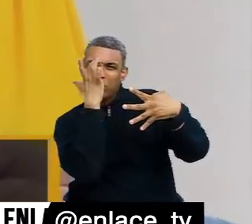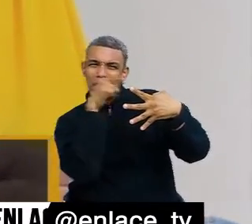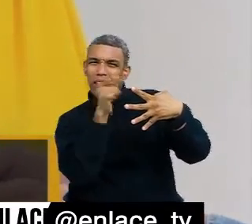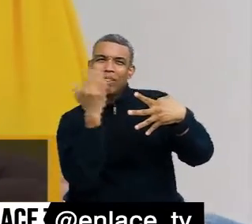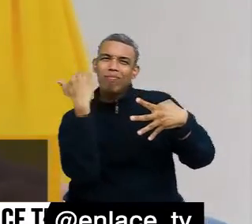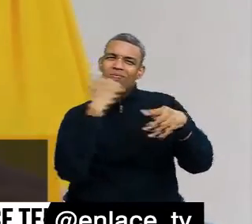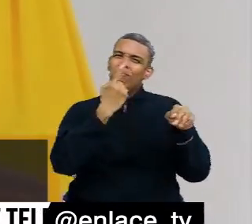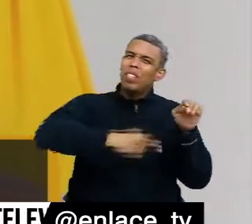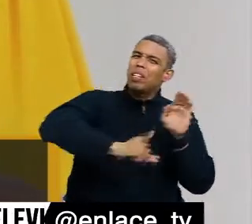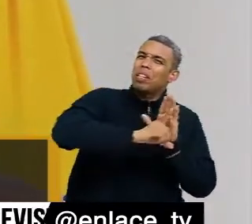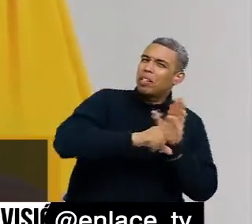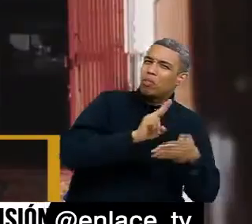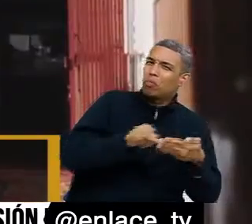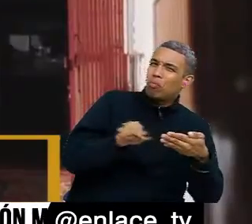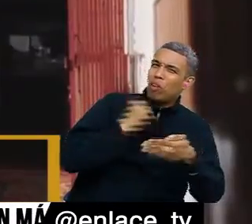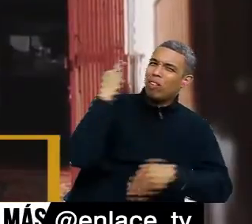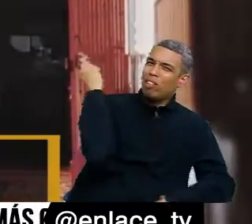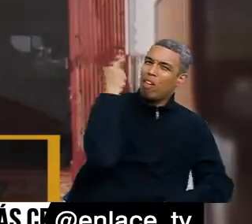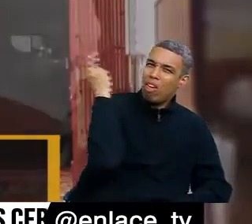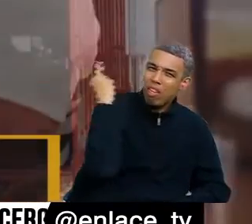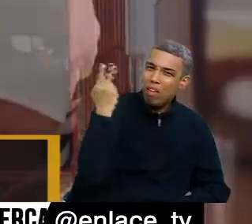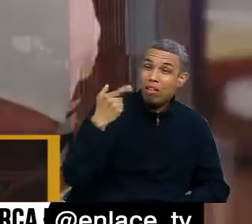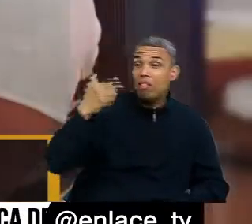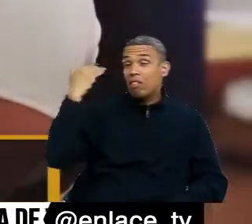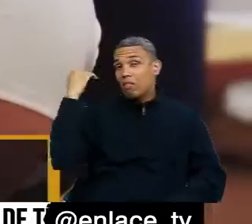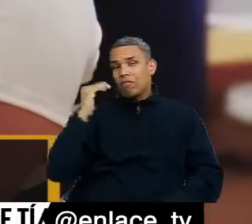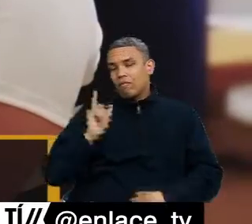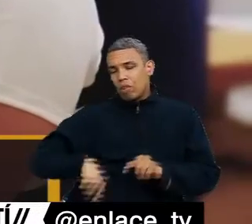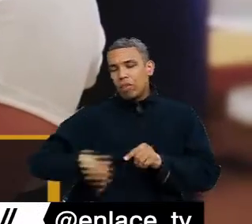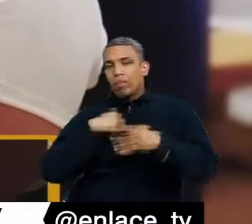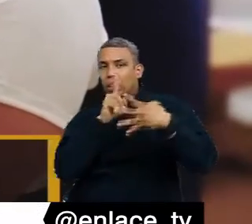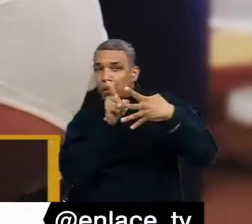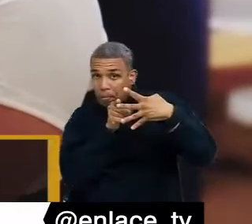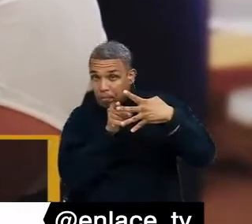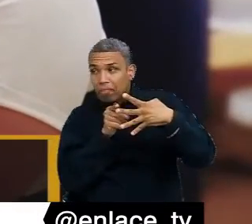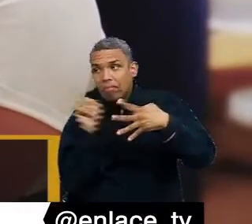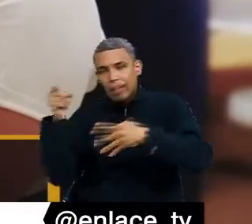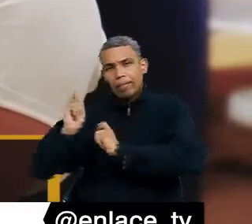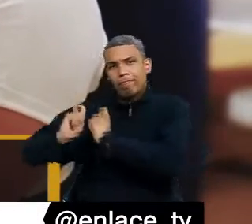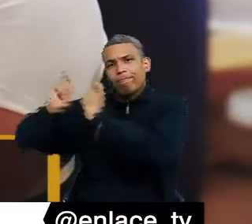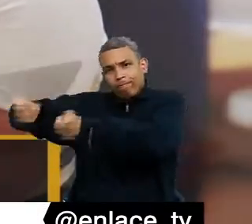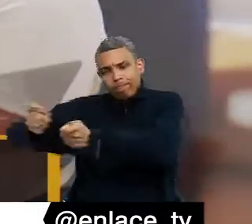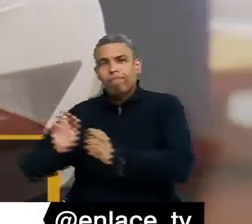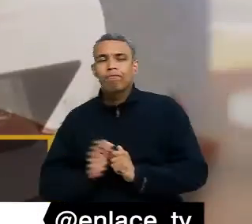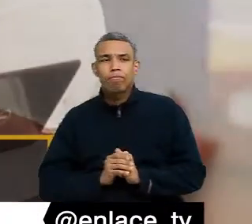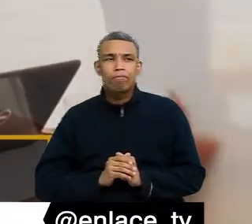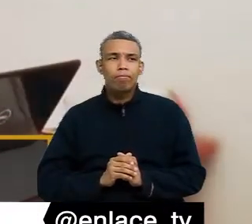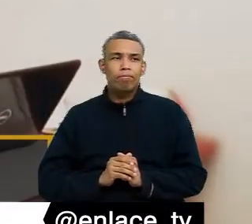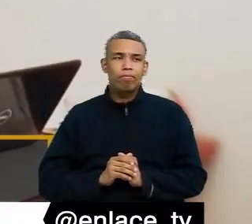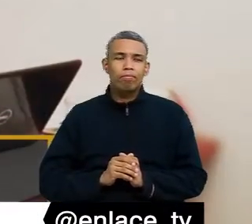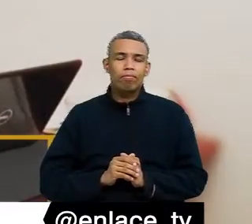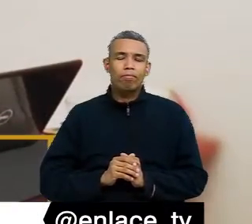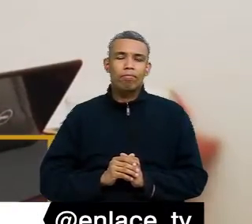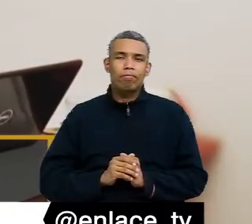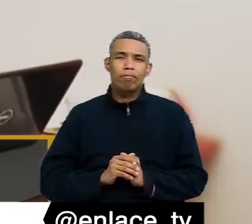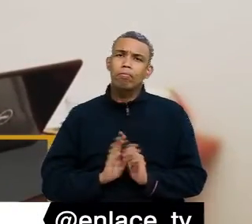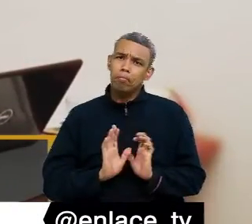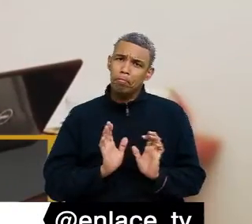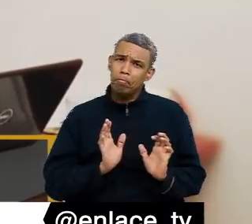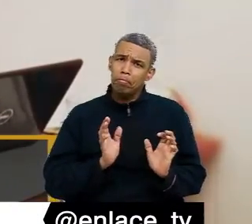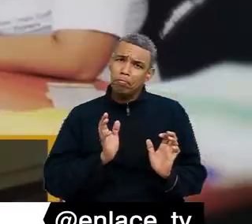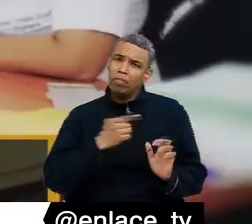tanto, pues cumpliendo las normas se eligió al médico Ernesto Vera. Tenemos la mejor esperanza, las mejores